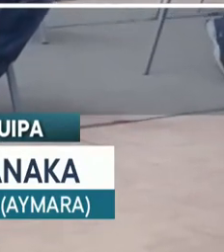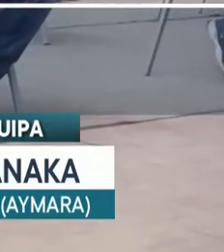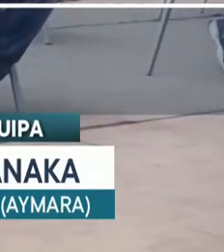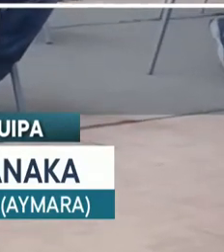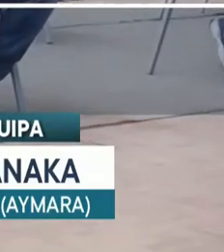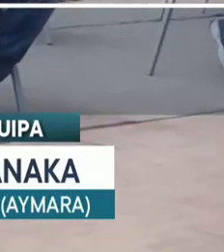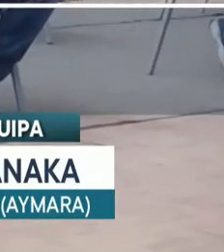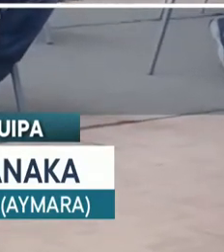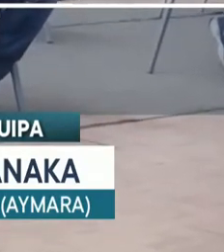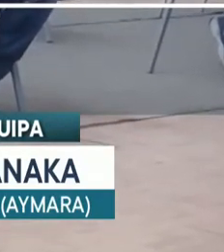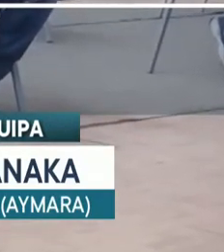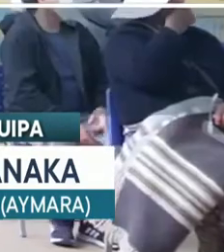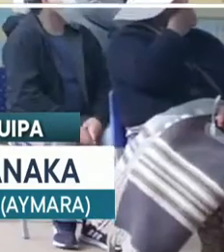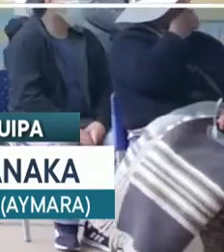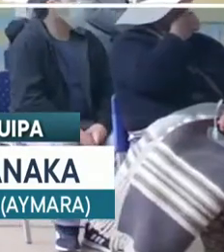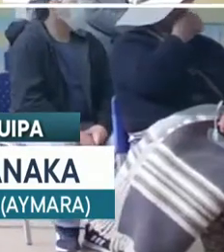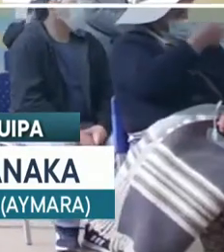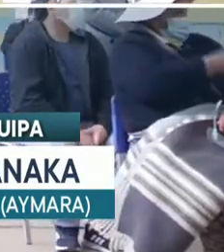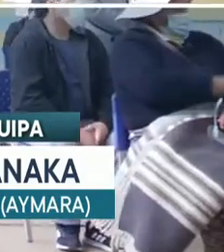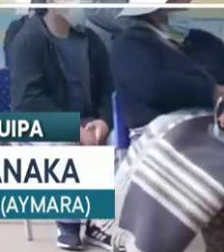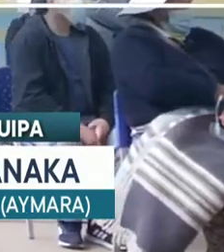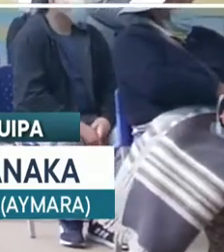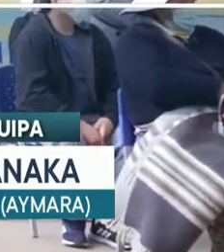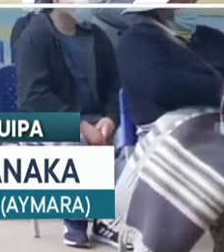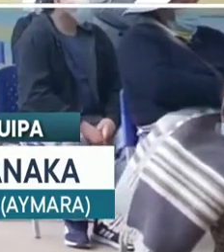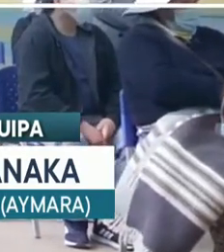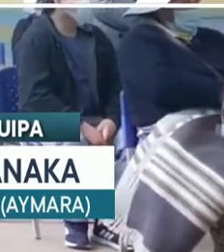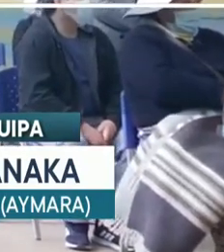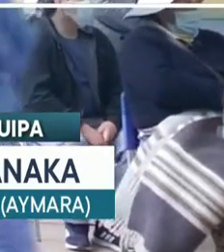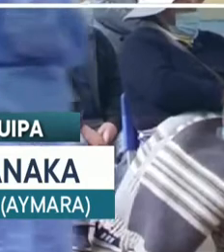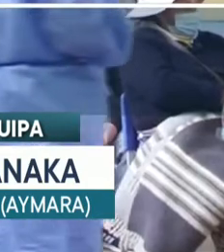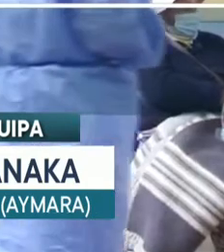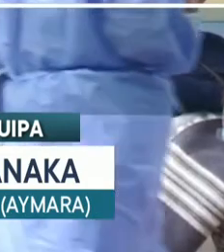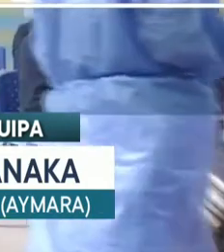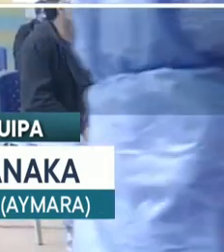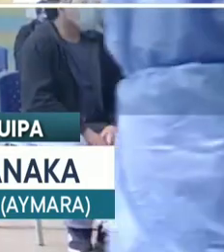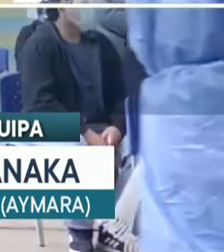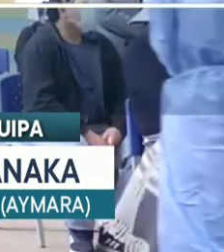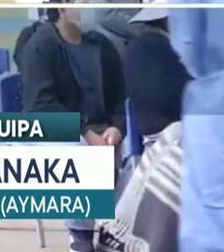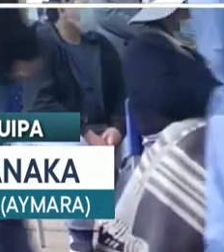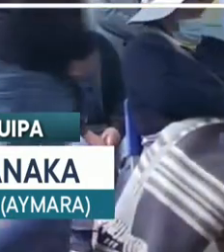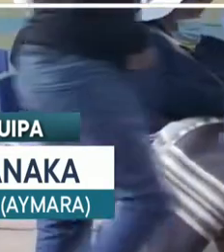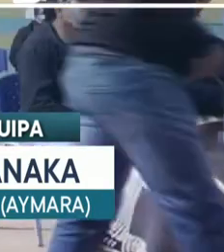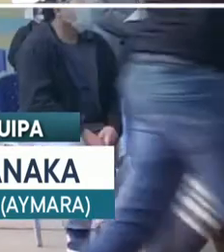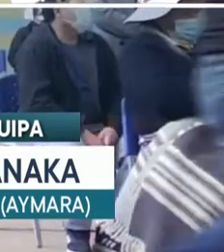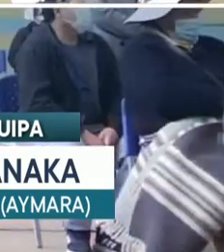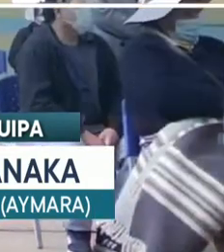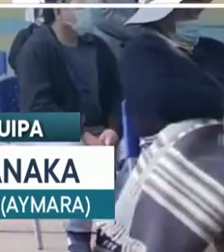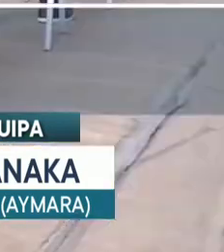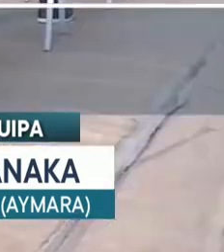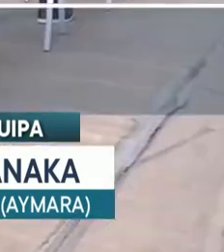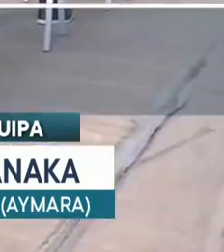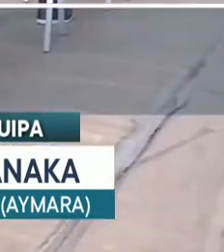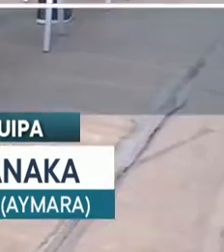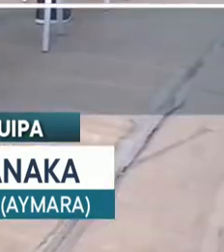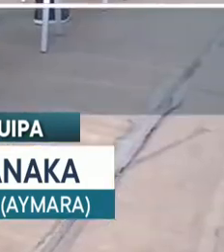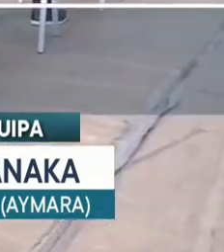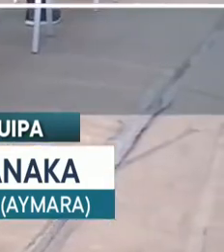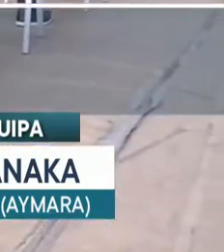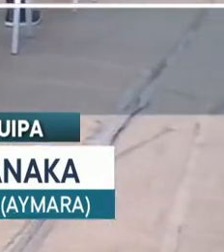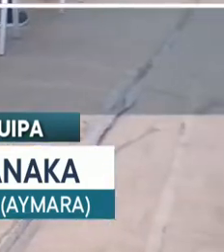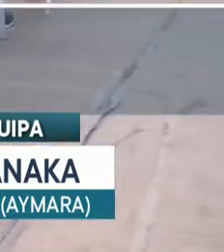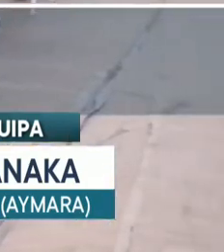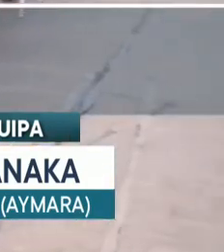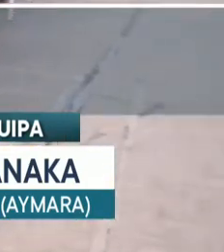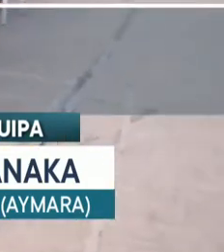pa pataka tunka kimsani hakainakakidena kateja nairiri hach awakuna wiujana wakuna una tapjana ja ukaro janeu